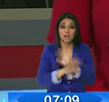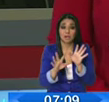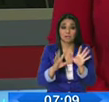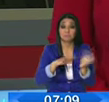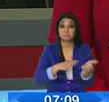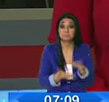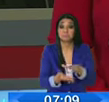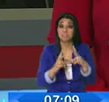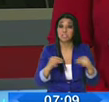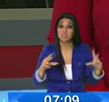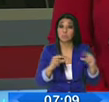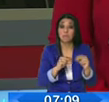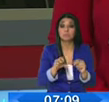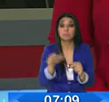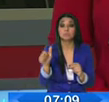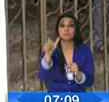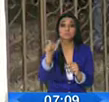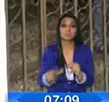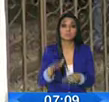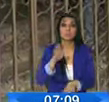natural o un crimen